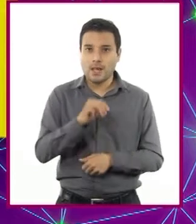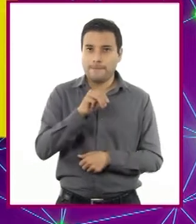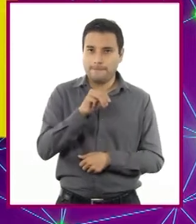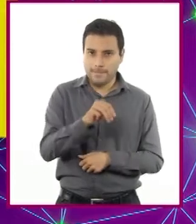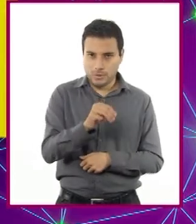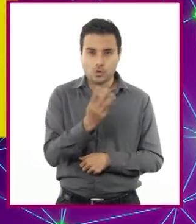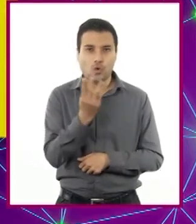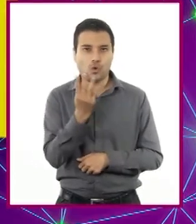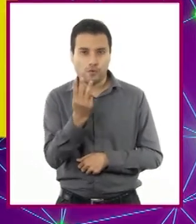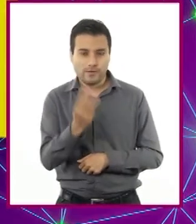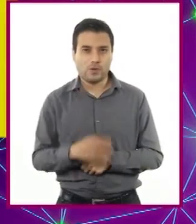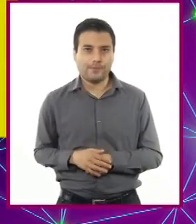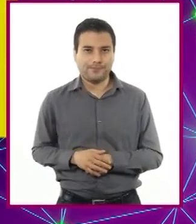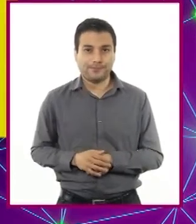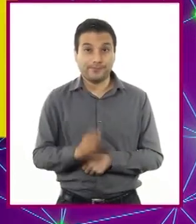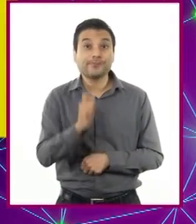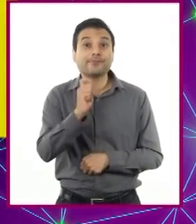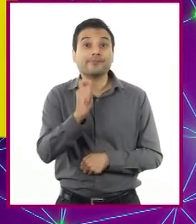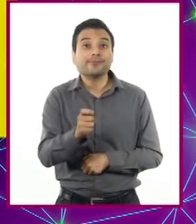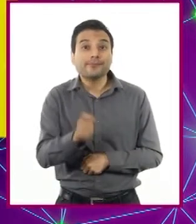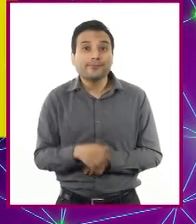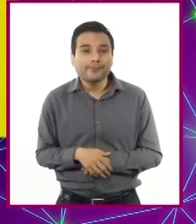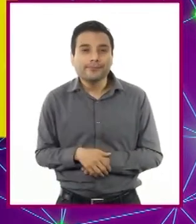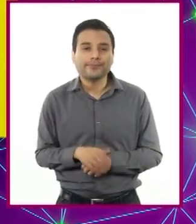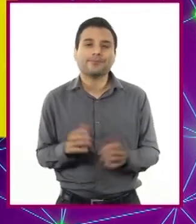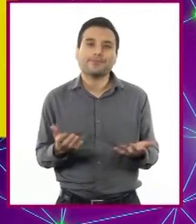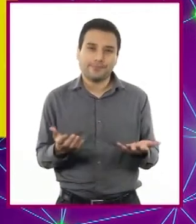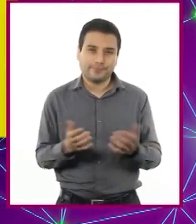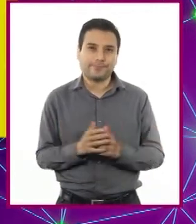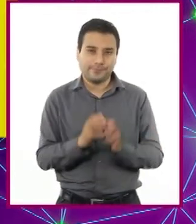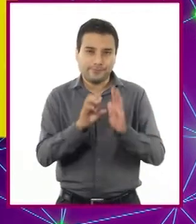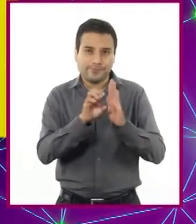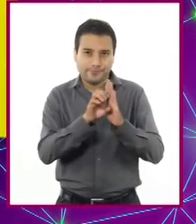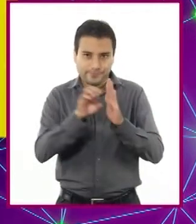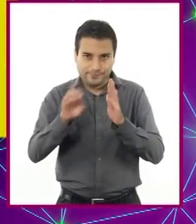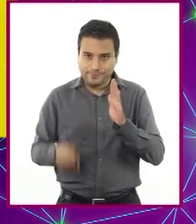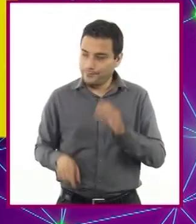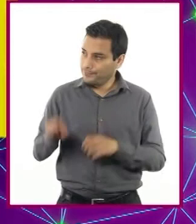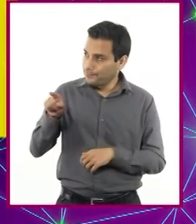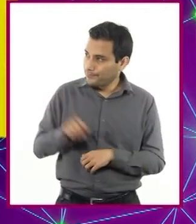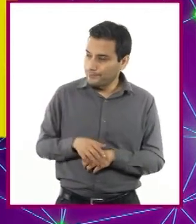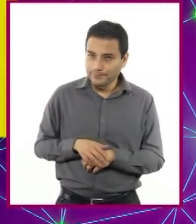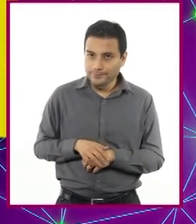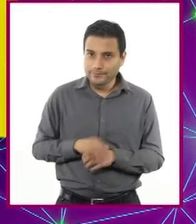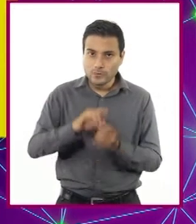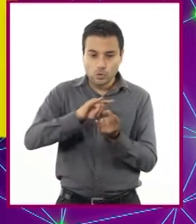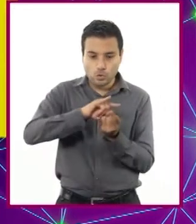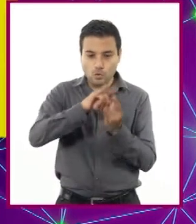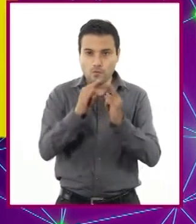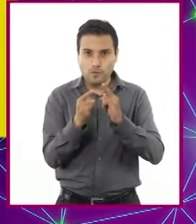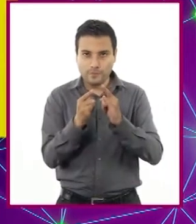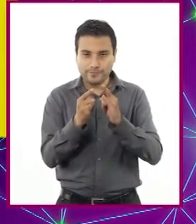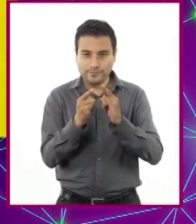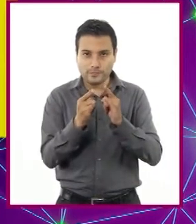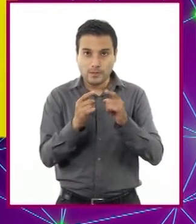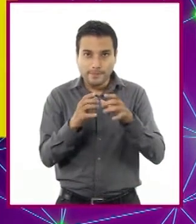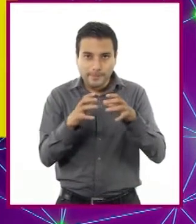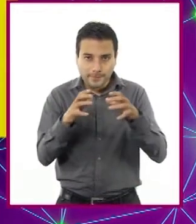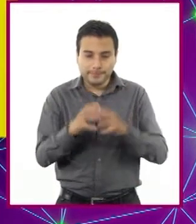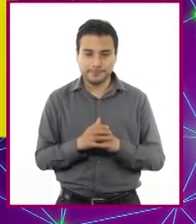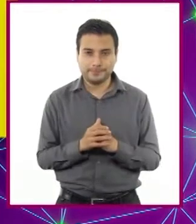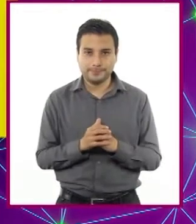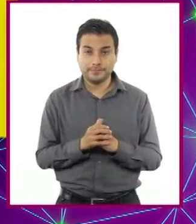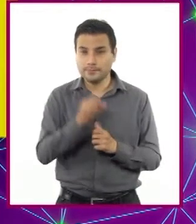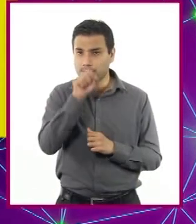refiere precisamente al espacio que ocupa un cubo de 1 metro de arista. Aunque también el volumen se